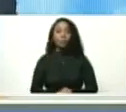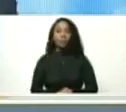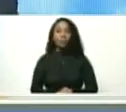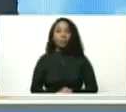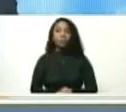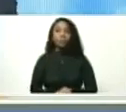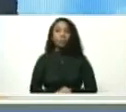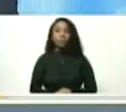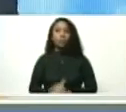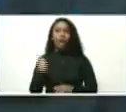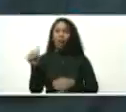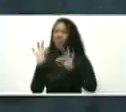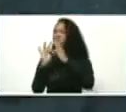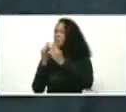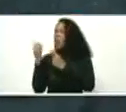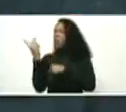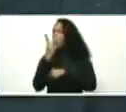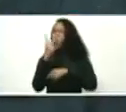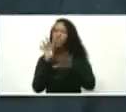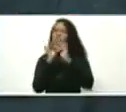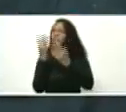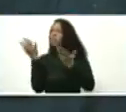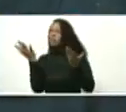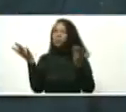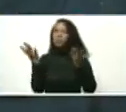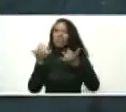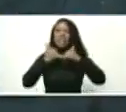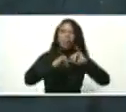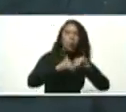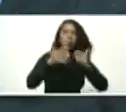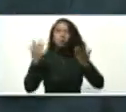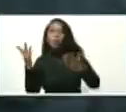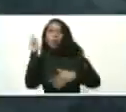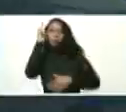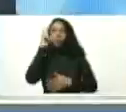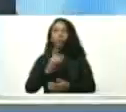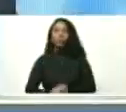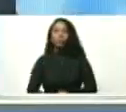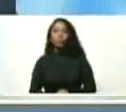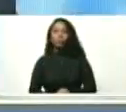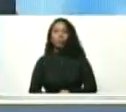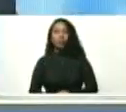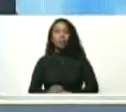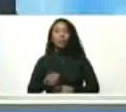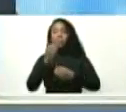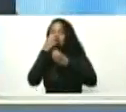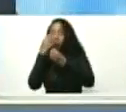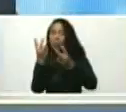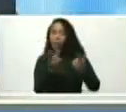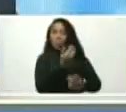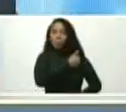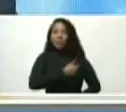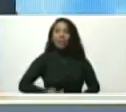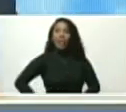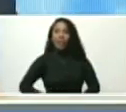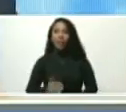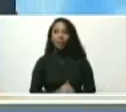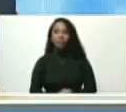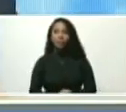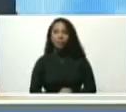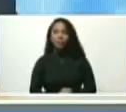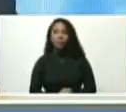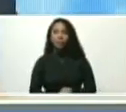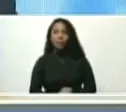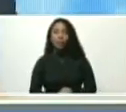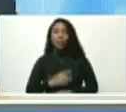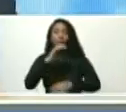de familia, Bianco, hijo de profesor. Bueno, bienvenido, presidente ejecutivo